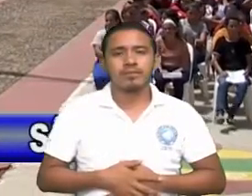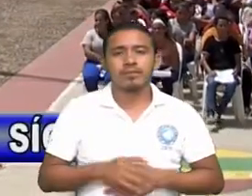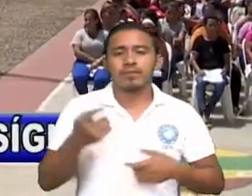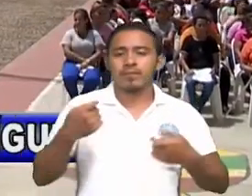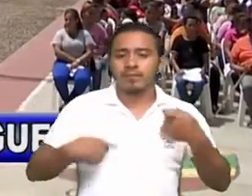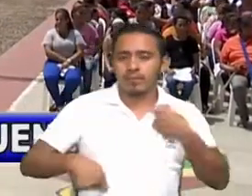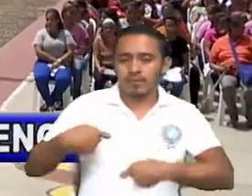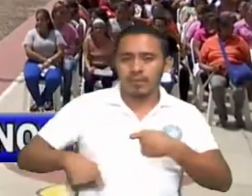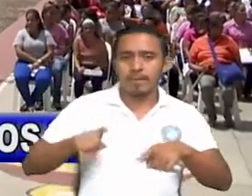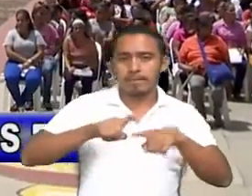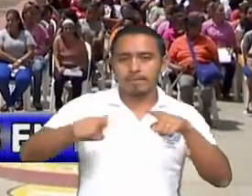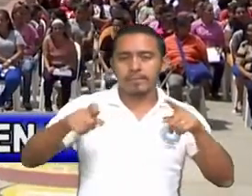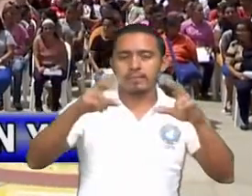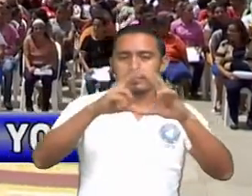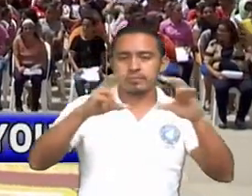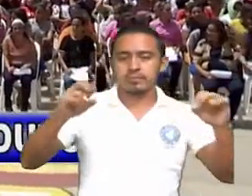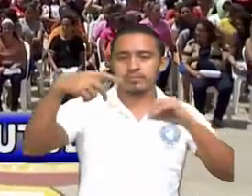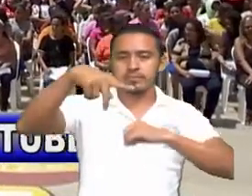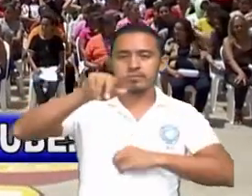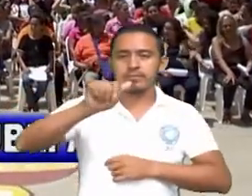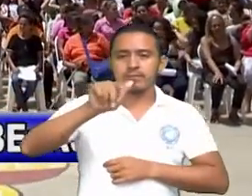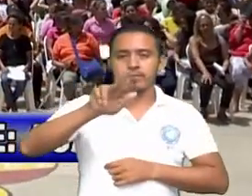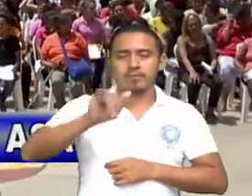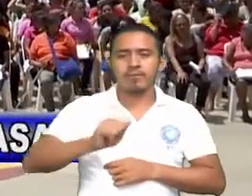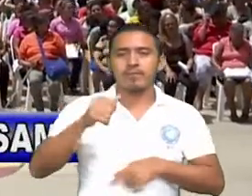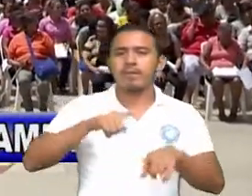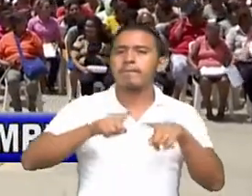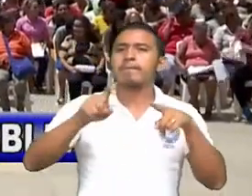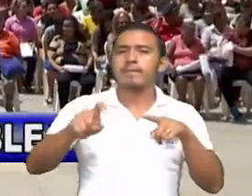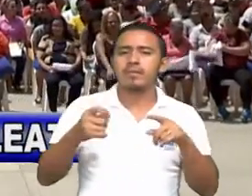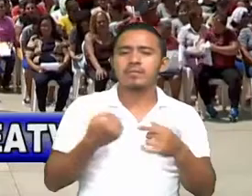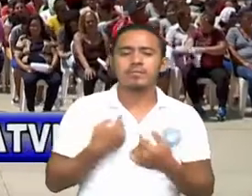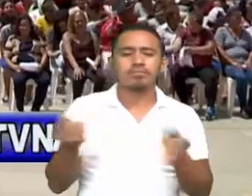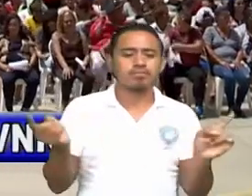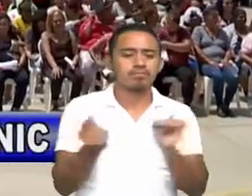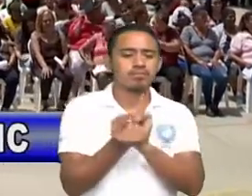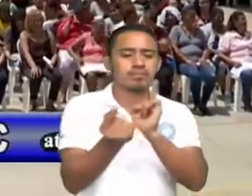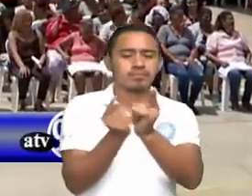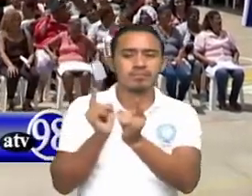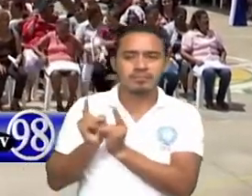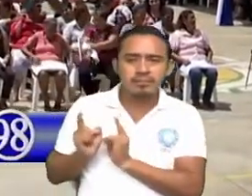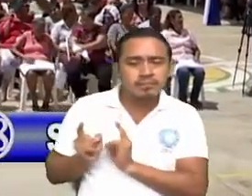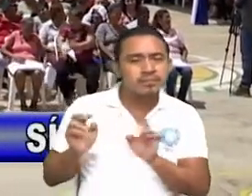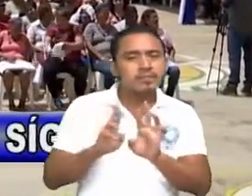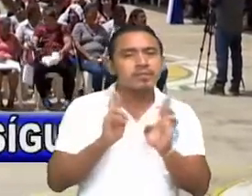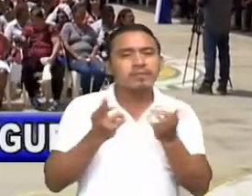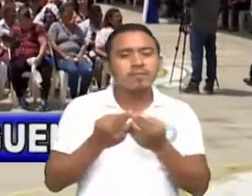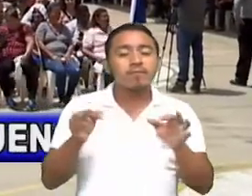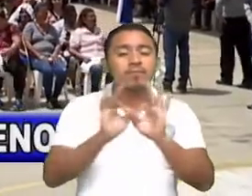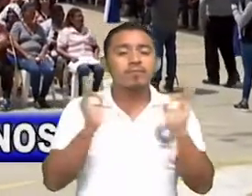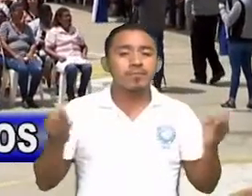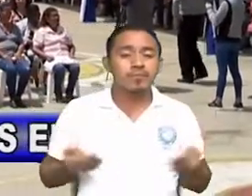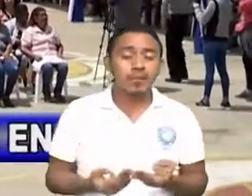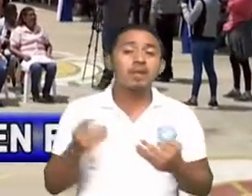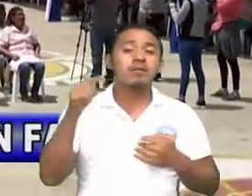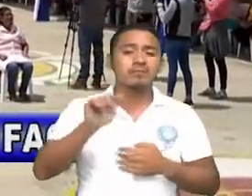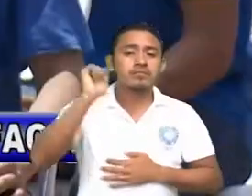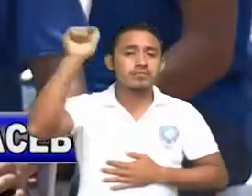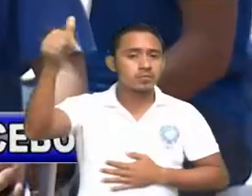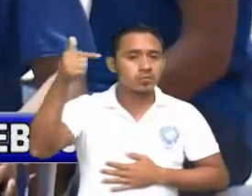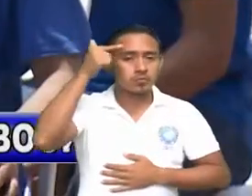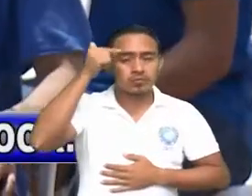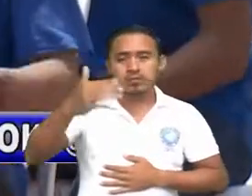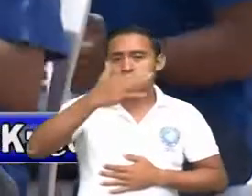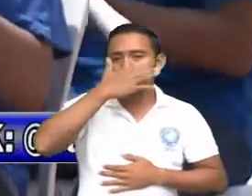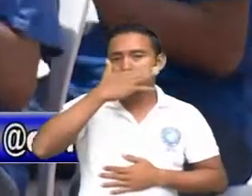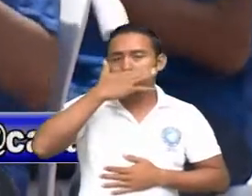Septiembre, mes de la patria para todos. Mes en que nos reencontramos en familia. Es por esto que el Gobierno de Reconciliación